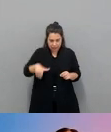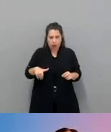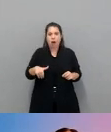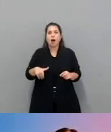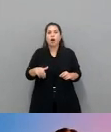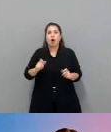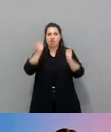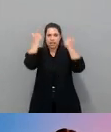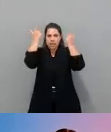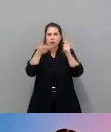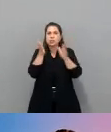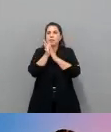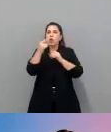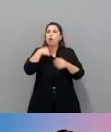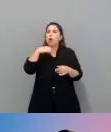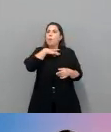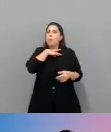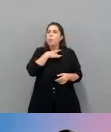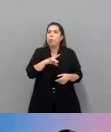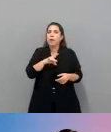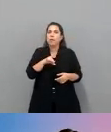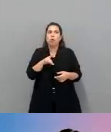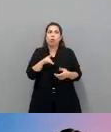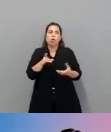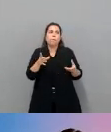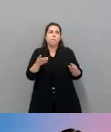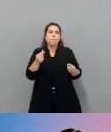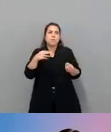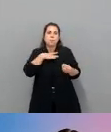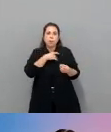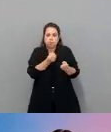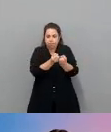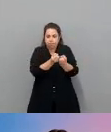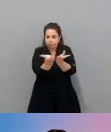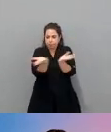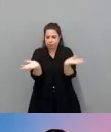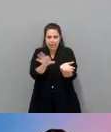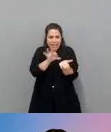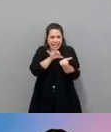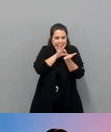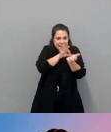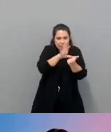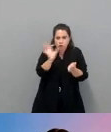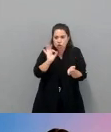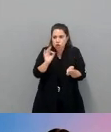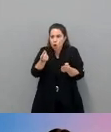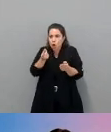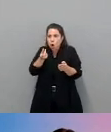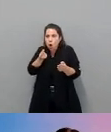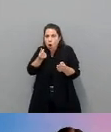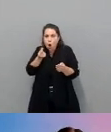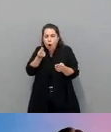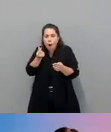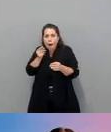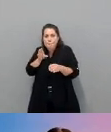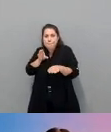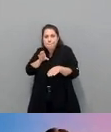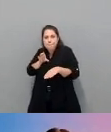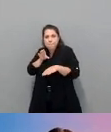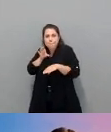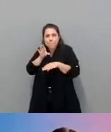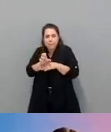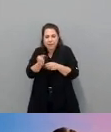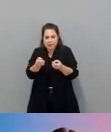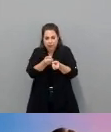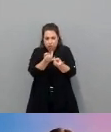digamos, se me abre un abanico de o bien servicios o bien prestaciones económicas. Y entonces es lo que vamos